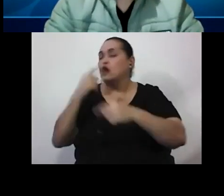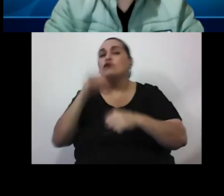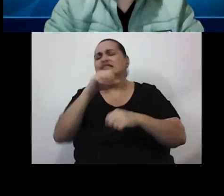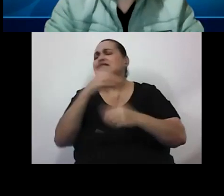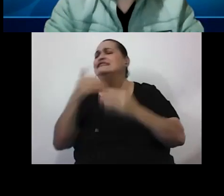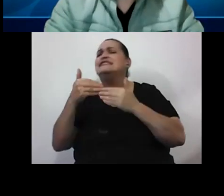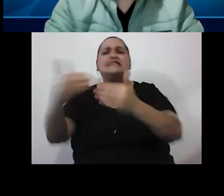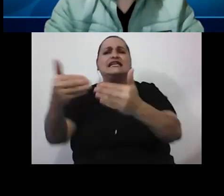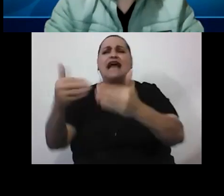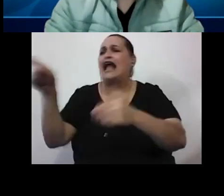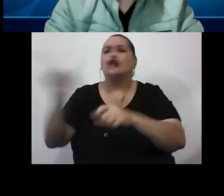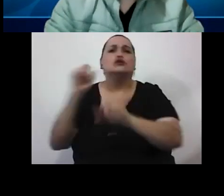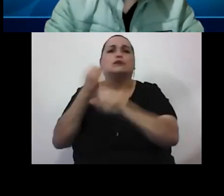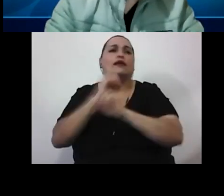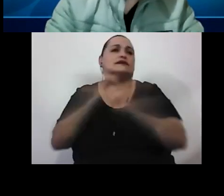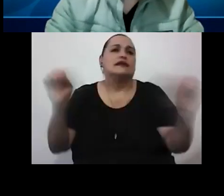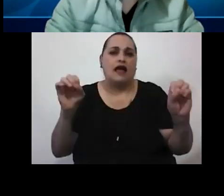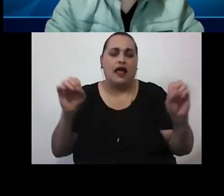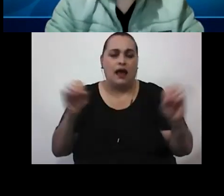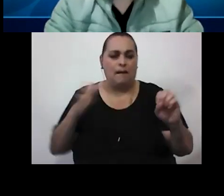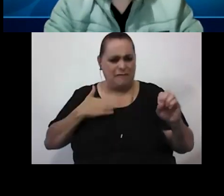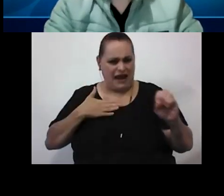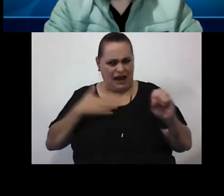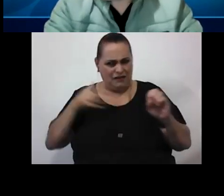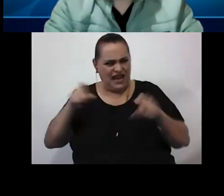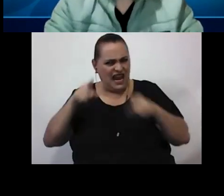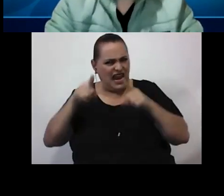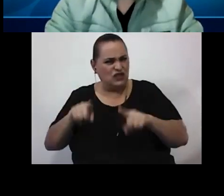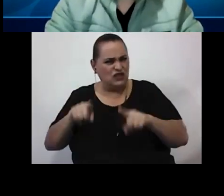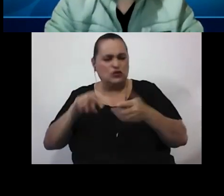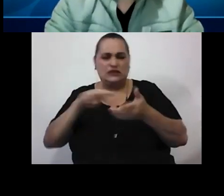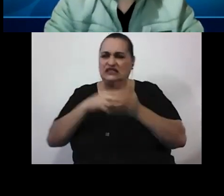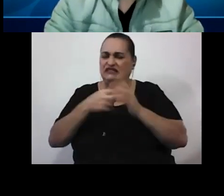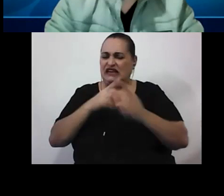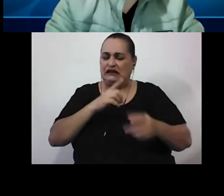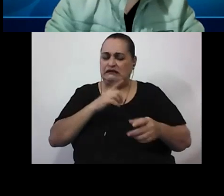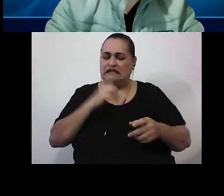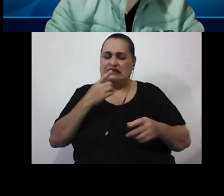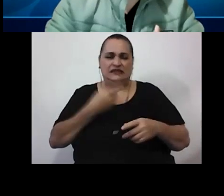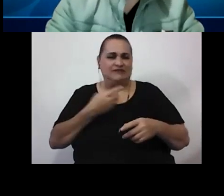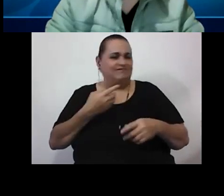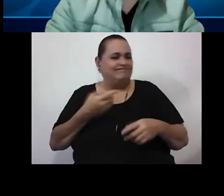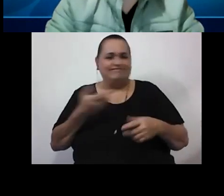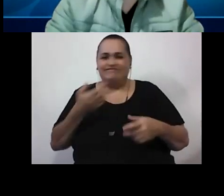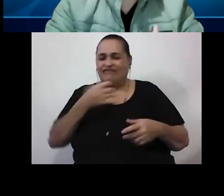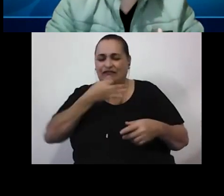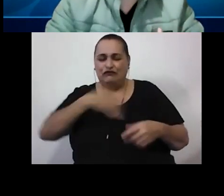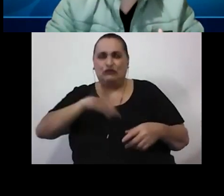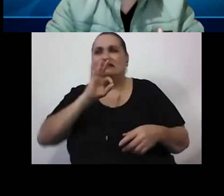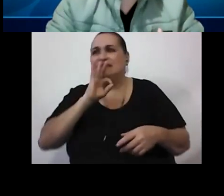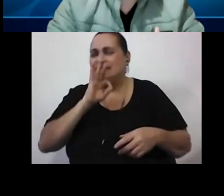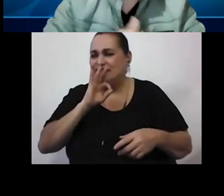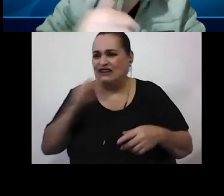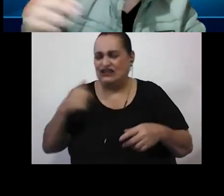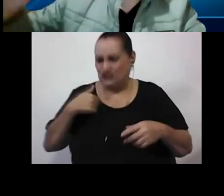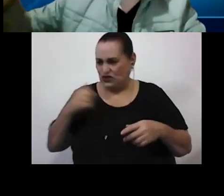con él no se puede hacer nada. Para mí eso fue decepcionante. Que fuéramos a hablar sobre disciplina positiva con papás